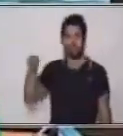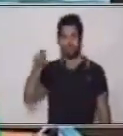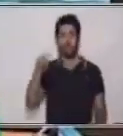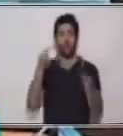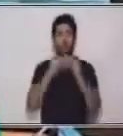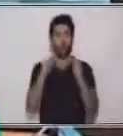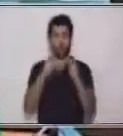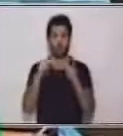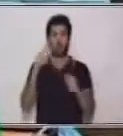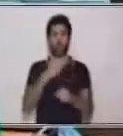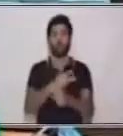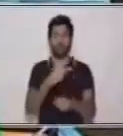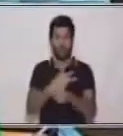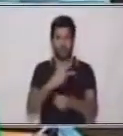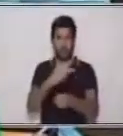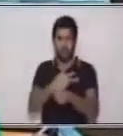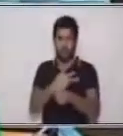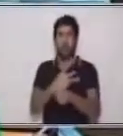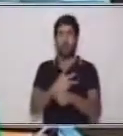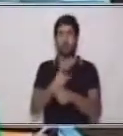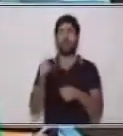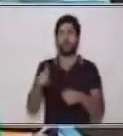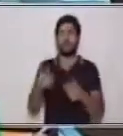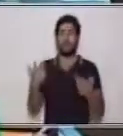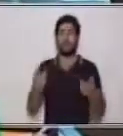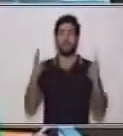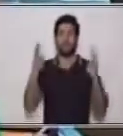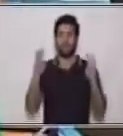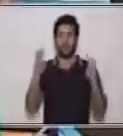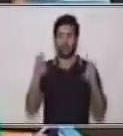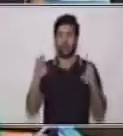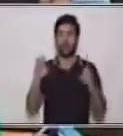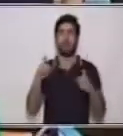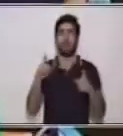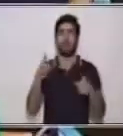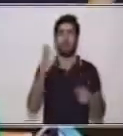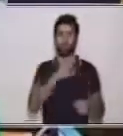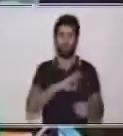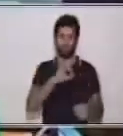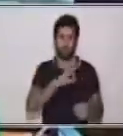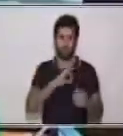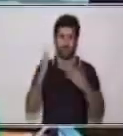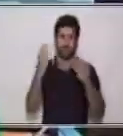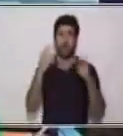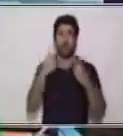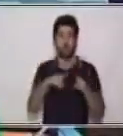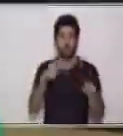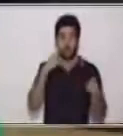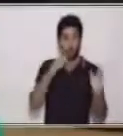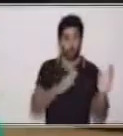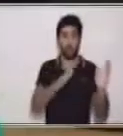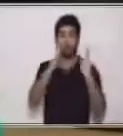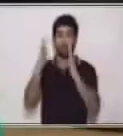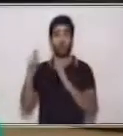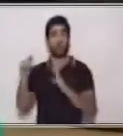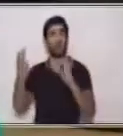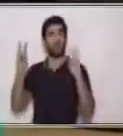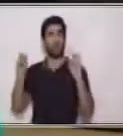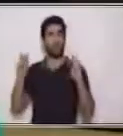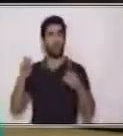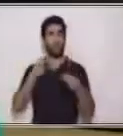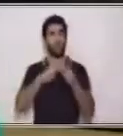Conociendo Guatemala, de nuestra área de estudios sociales. Pero mira la magia, el tema es de